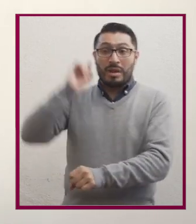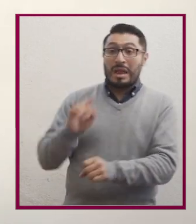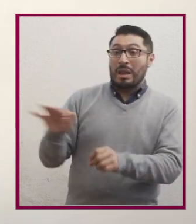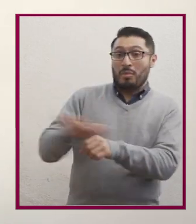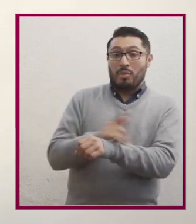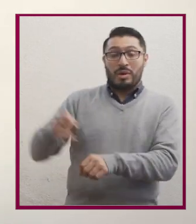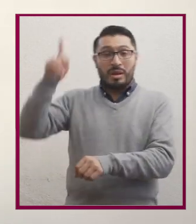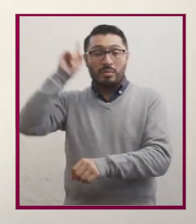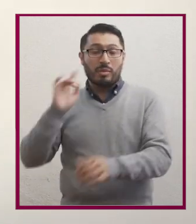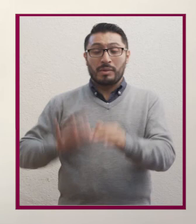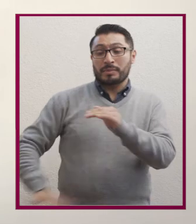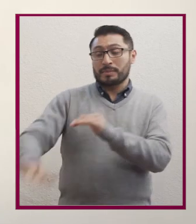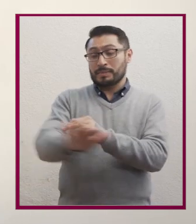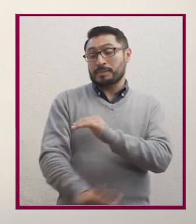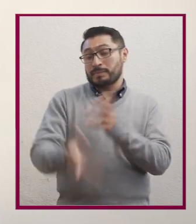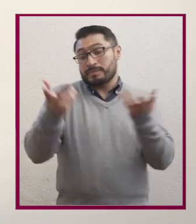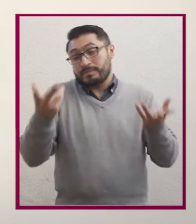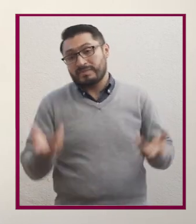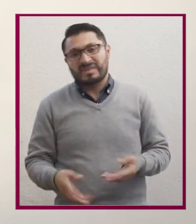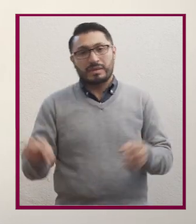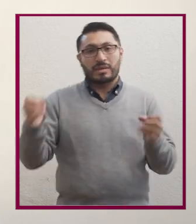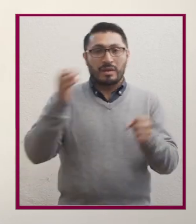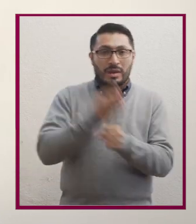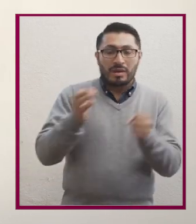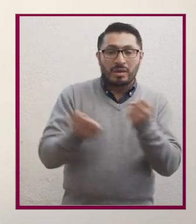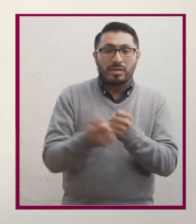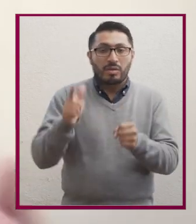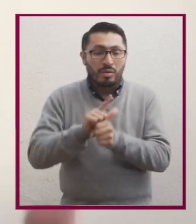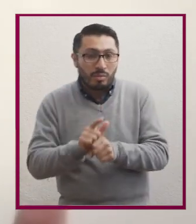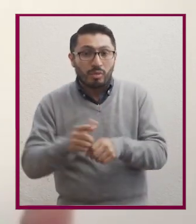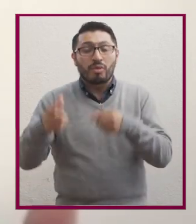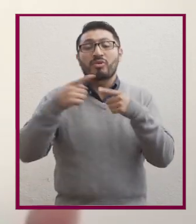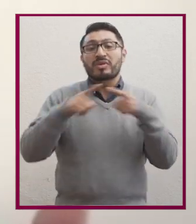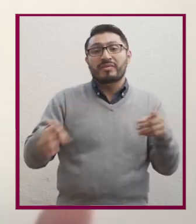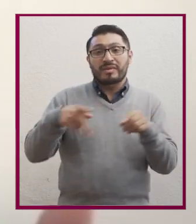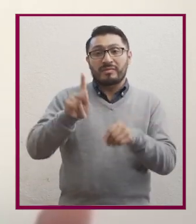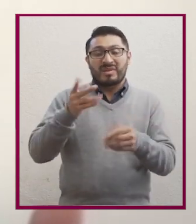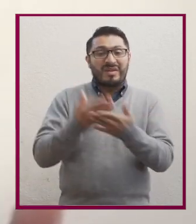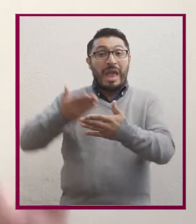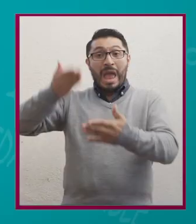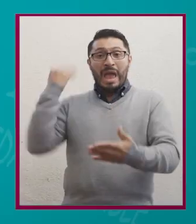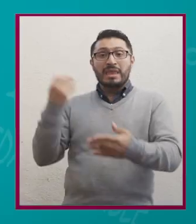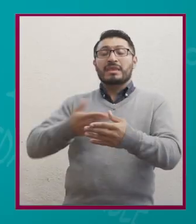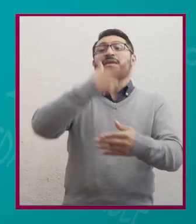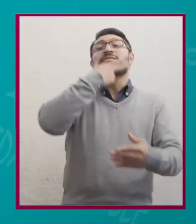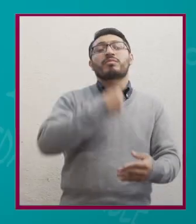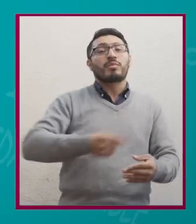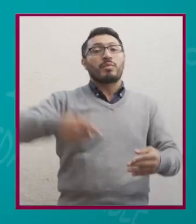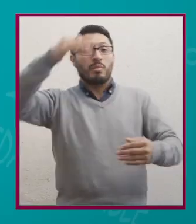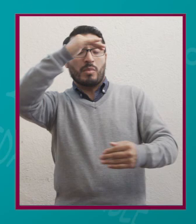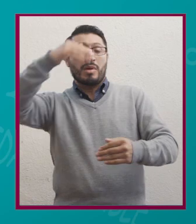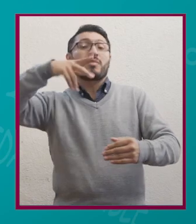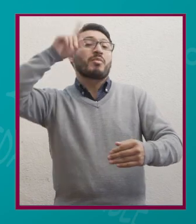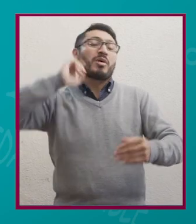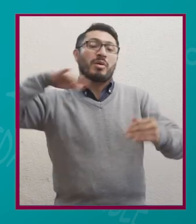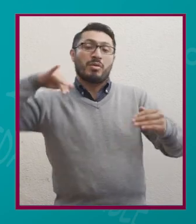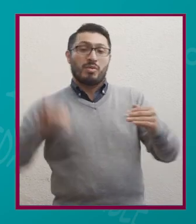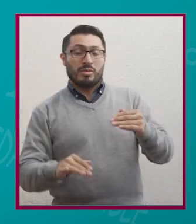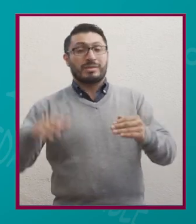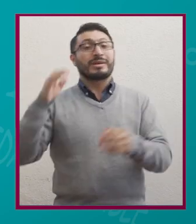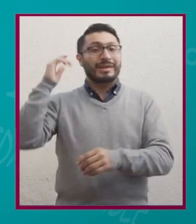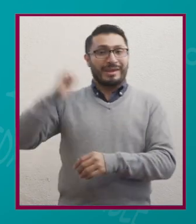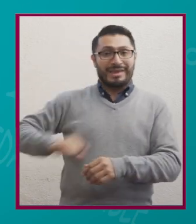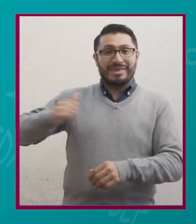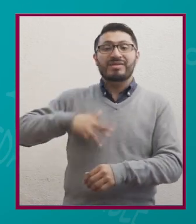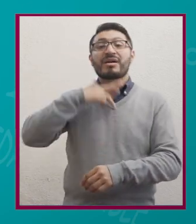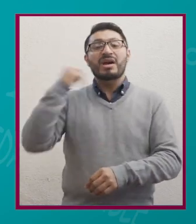patriarcal, una sociedad que no consideraba a las mujeres igual que los hombres. Hubo mujeres muy poderosas en Roma.